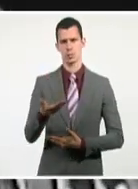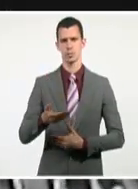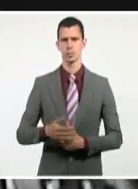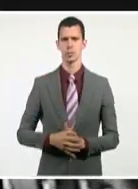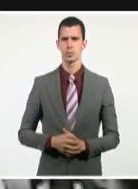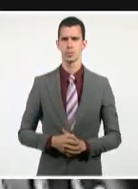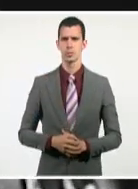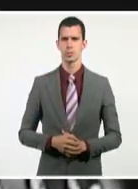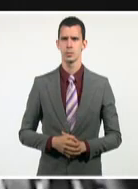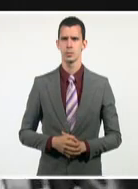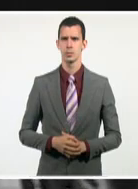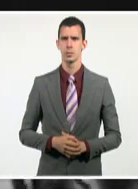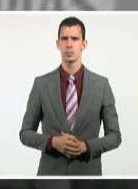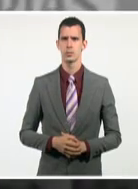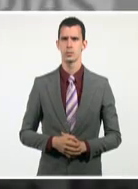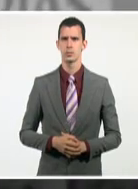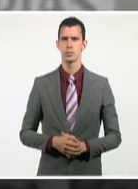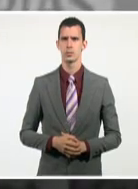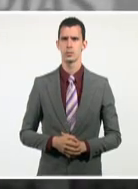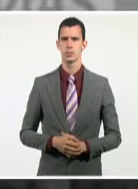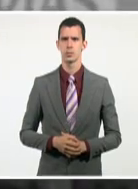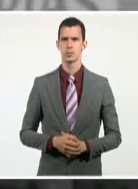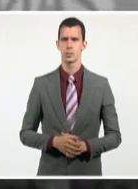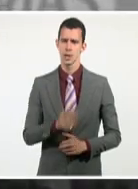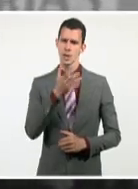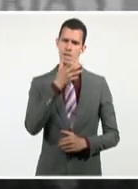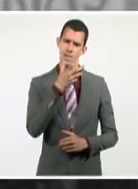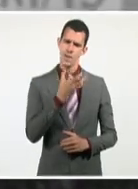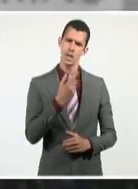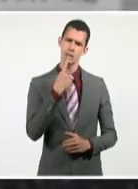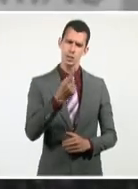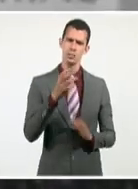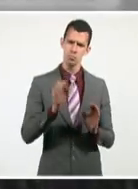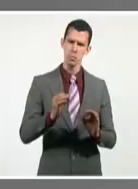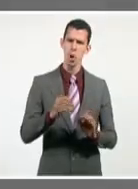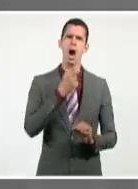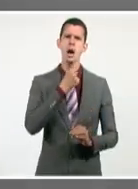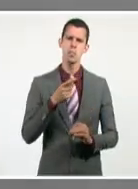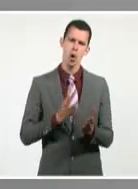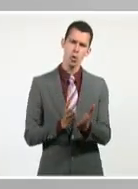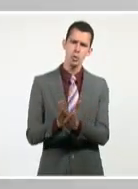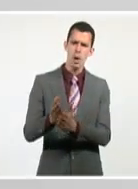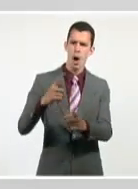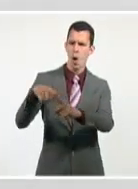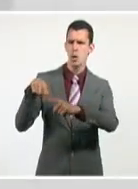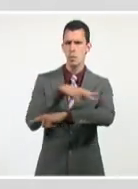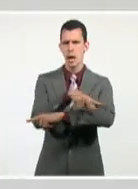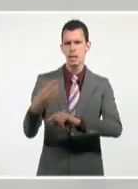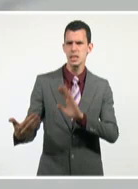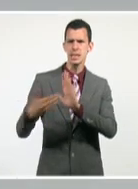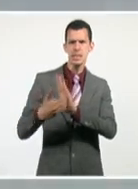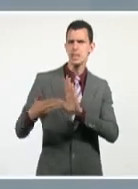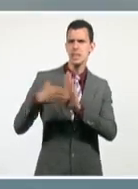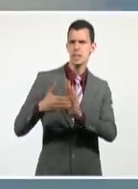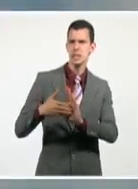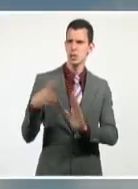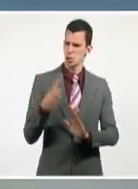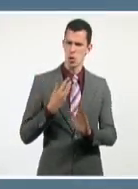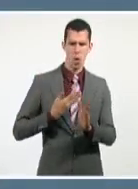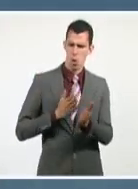política de agresiones, el pueblo continuaría defendiendo la revolución con todos los medios y todas las